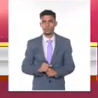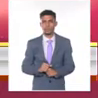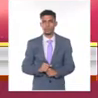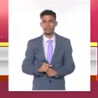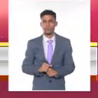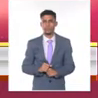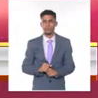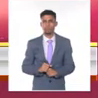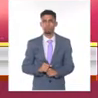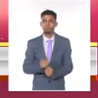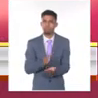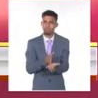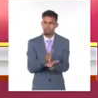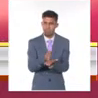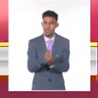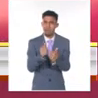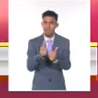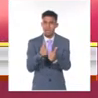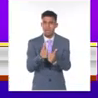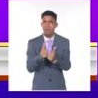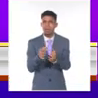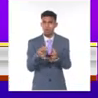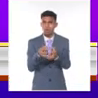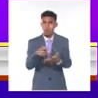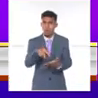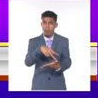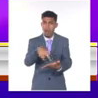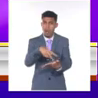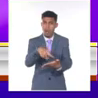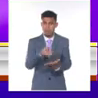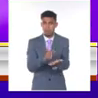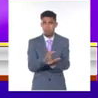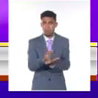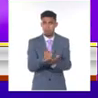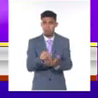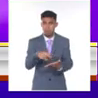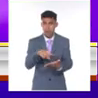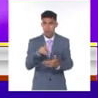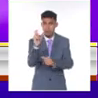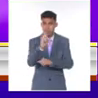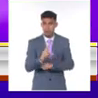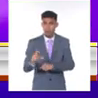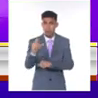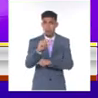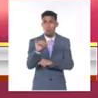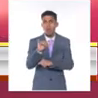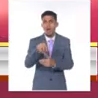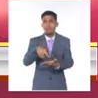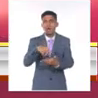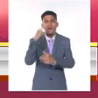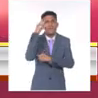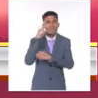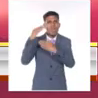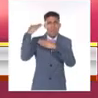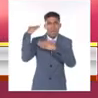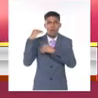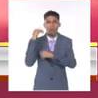mantiene una fructífera vida dentro del panorama danzario, el Ballet Contemporáneo de Camagüey.